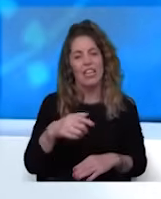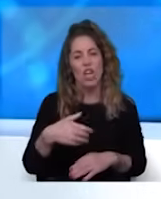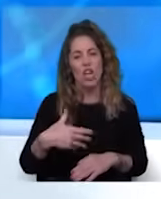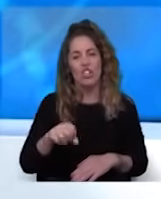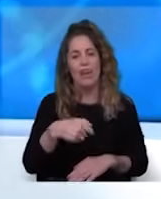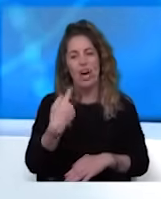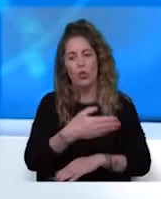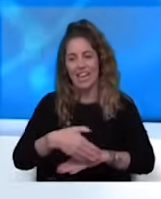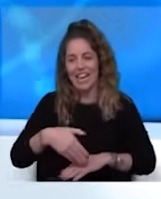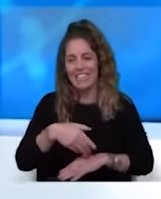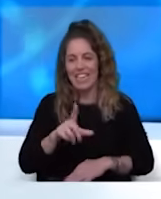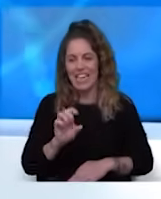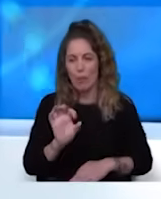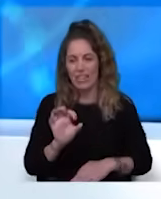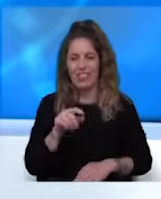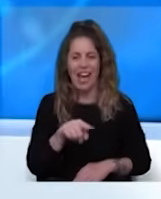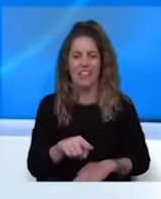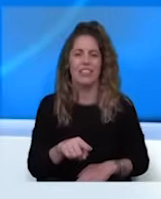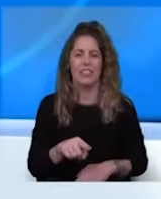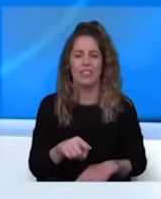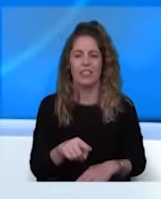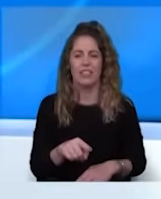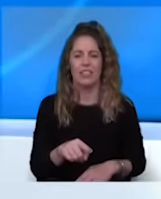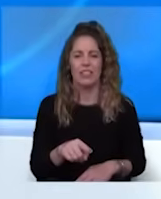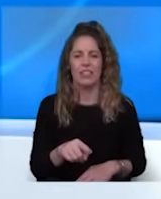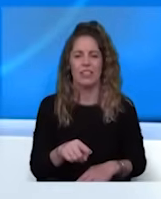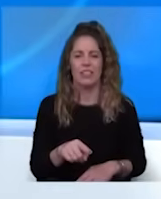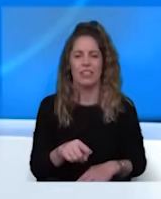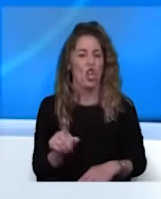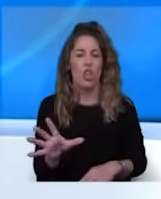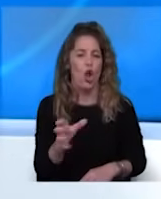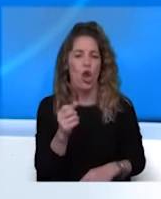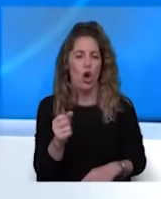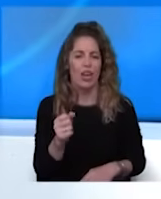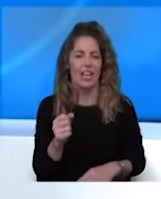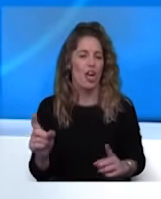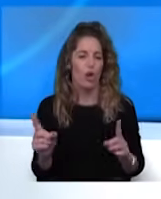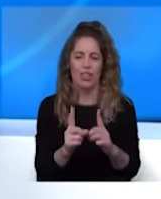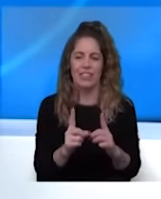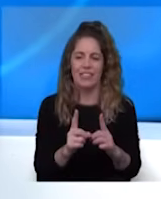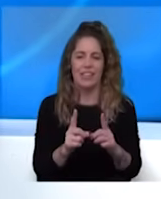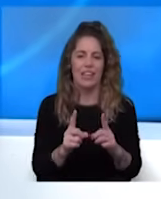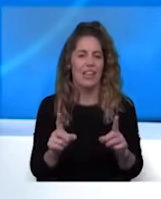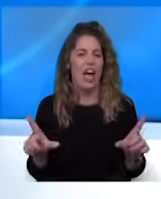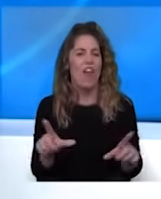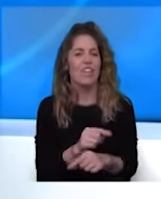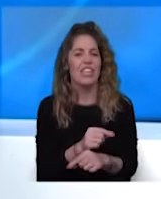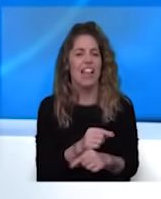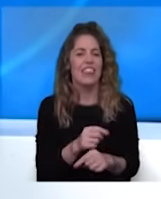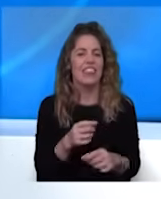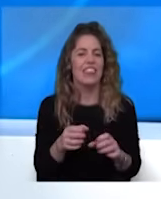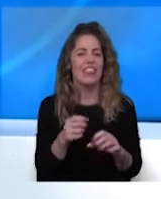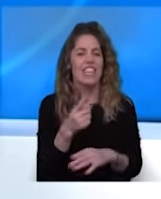Y entonces ahí este hay un Bueno este no log no logran encontrarse y al final deciden liberarlo en La